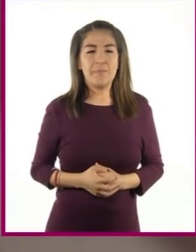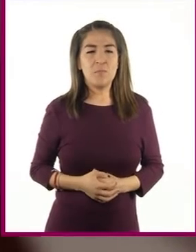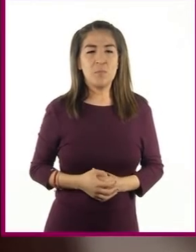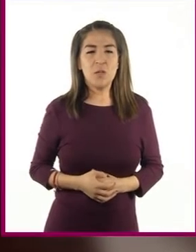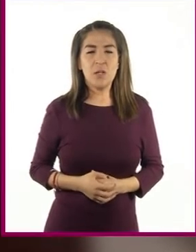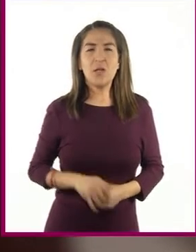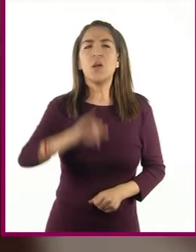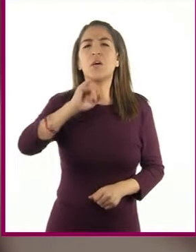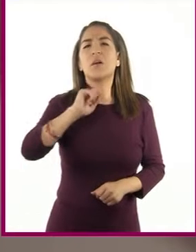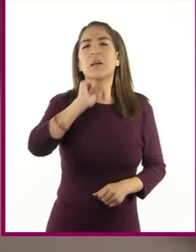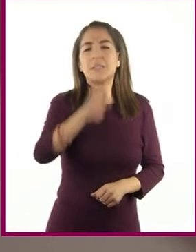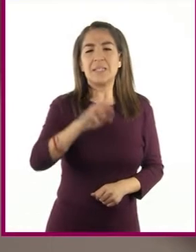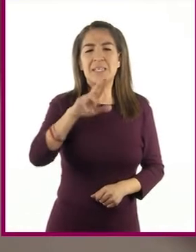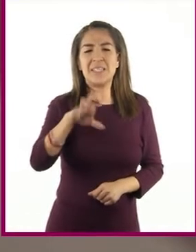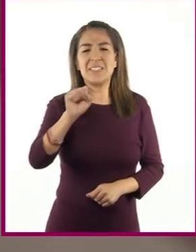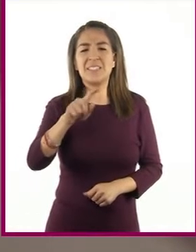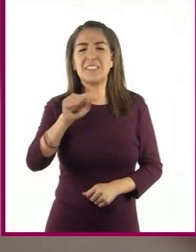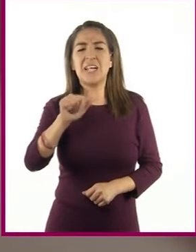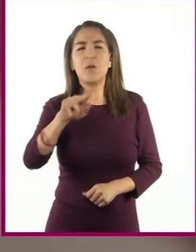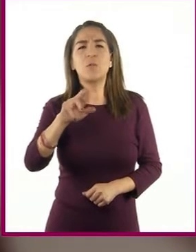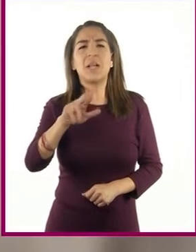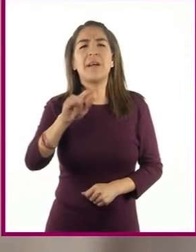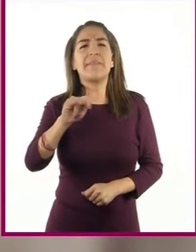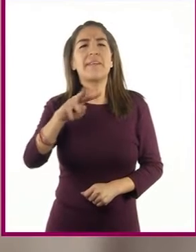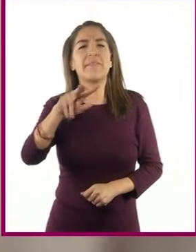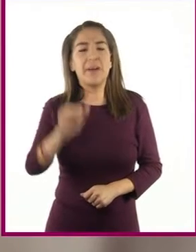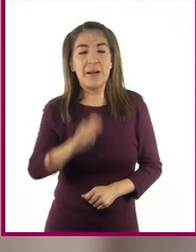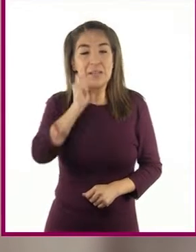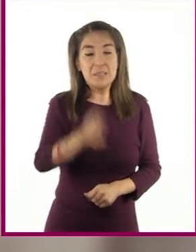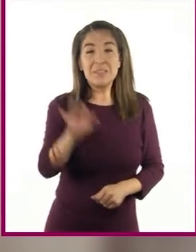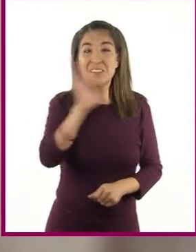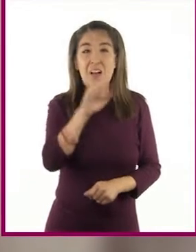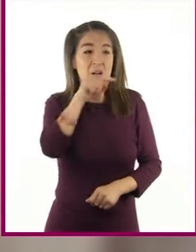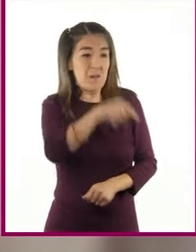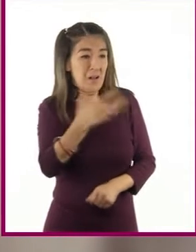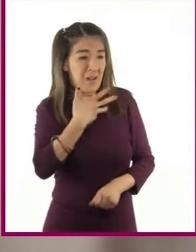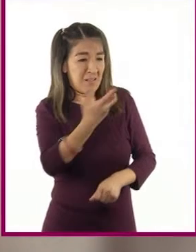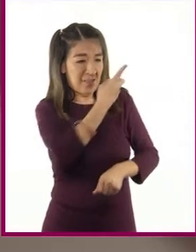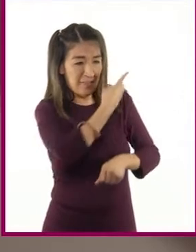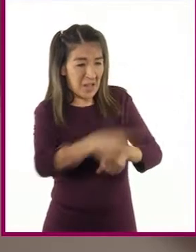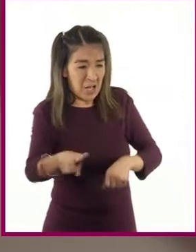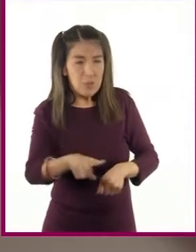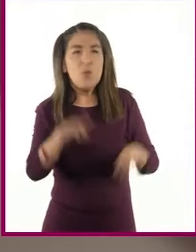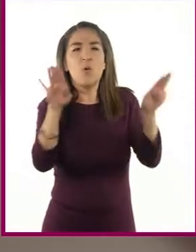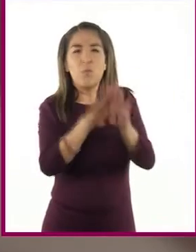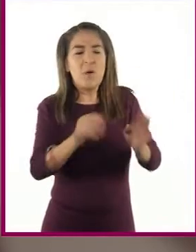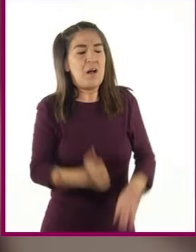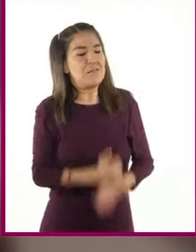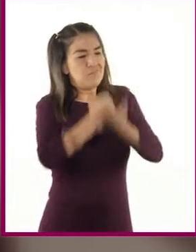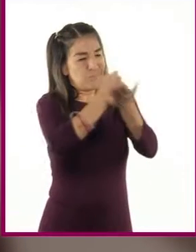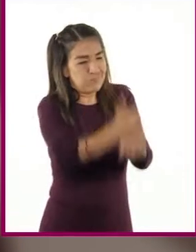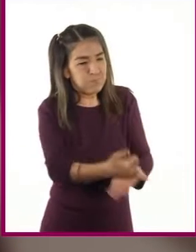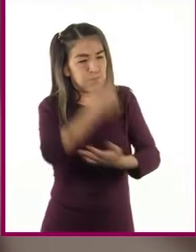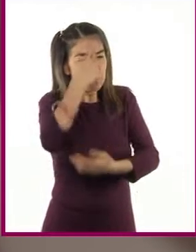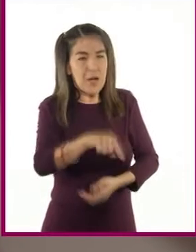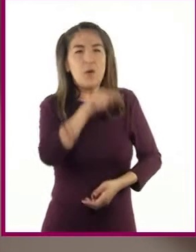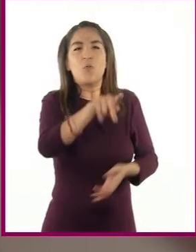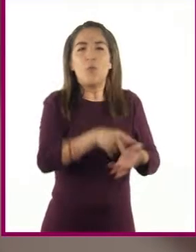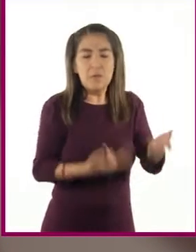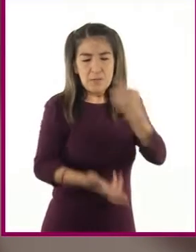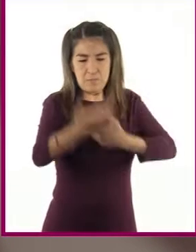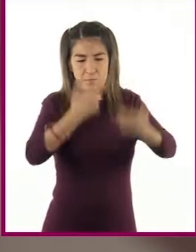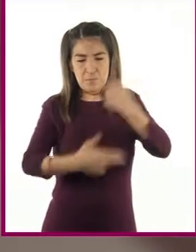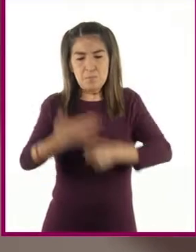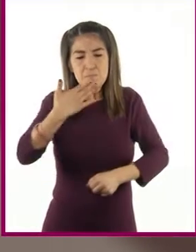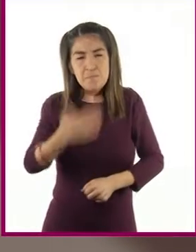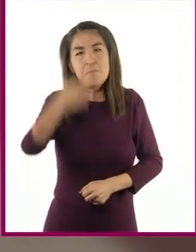Justicia restaurativa busca subsanar el daño causado por una o un tercer individuo particular, con miras